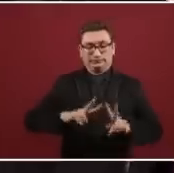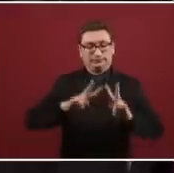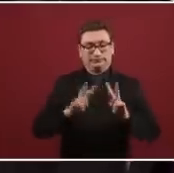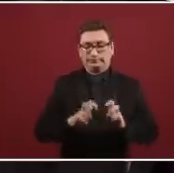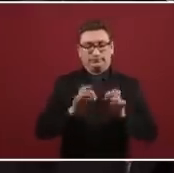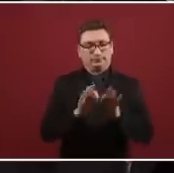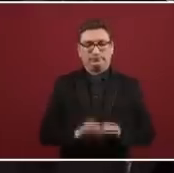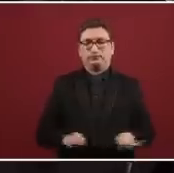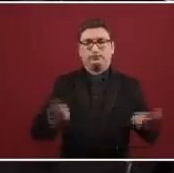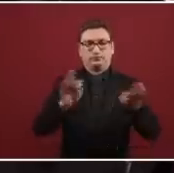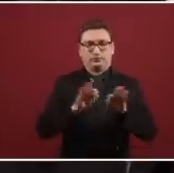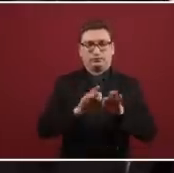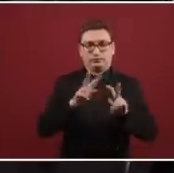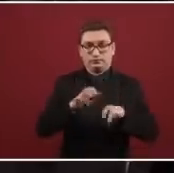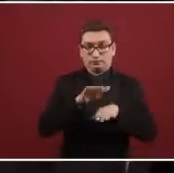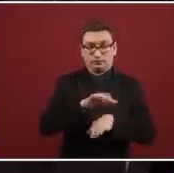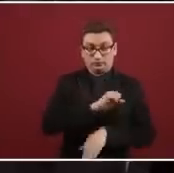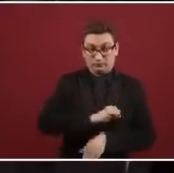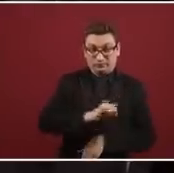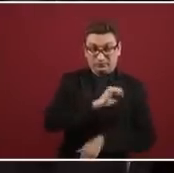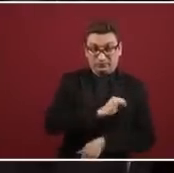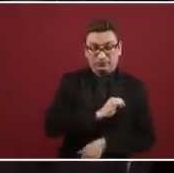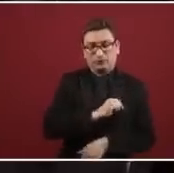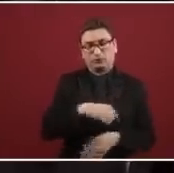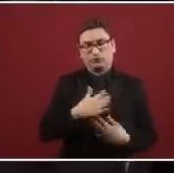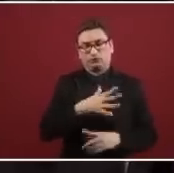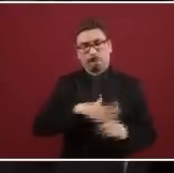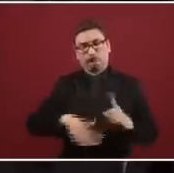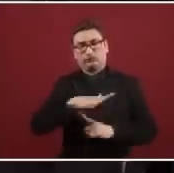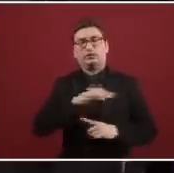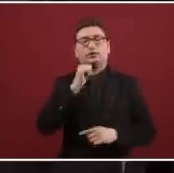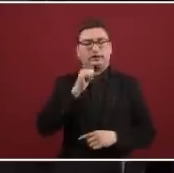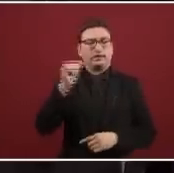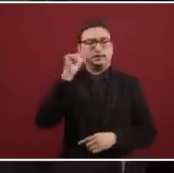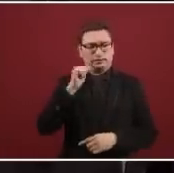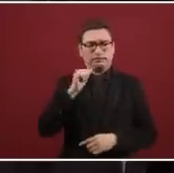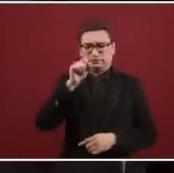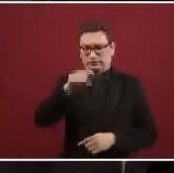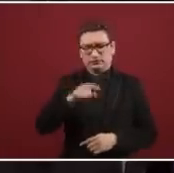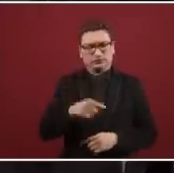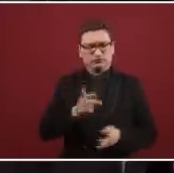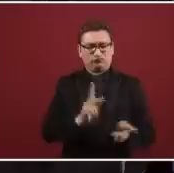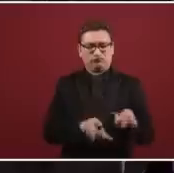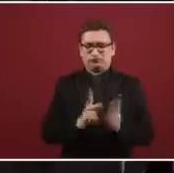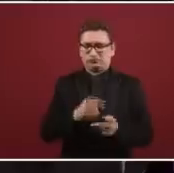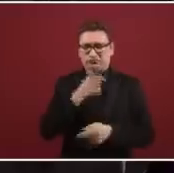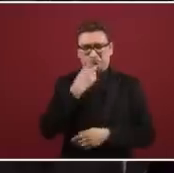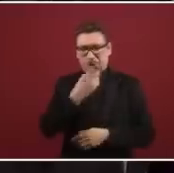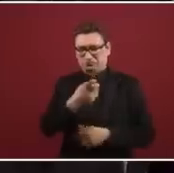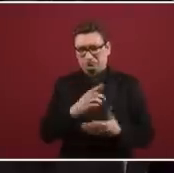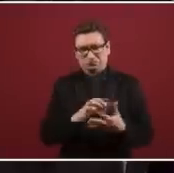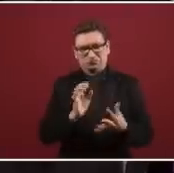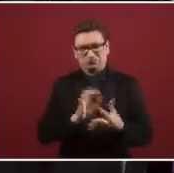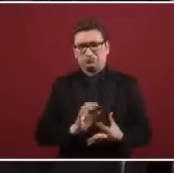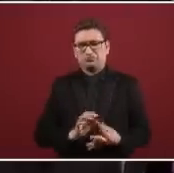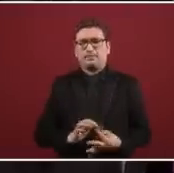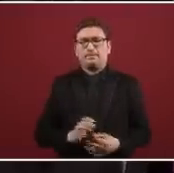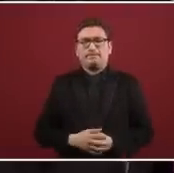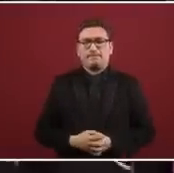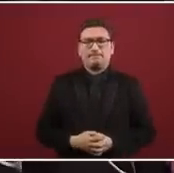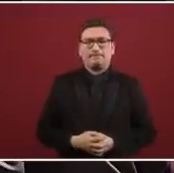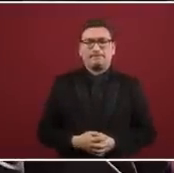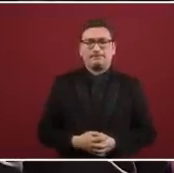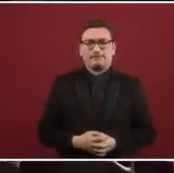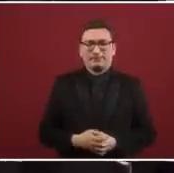lo relacionado con la salud. Ayer hablé de eso. Podría decir que es una